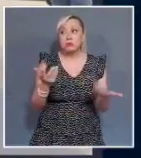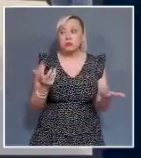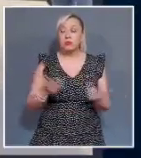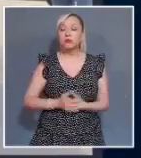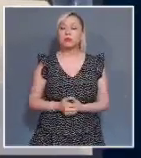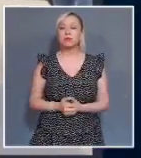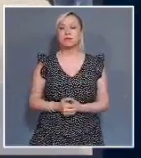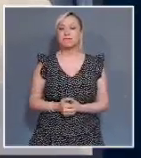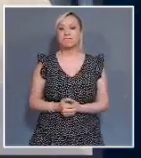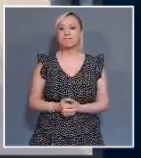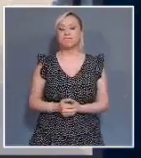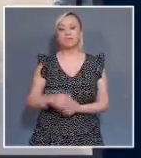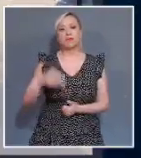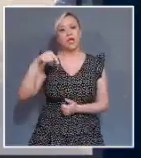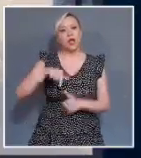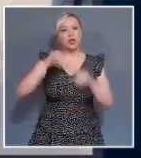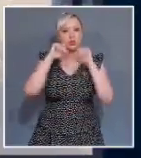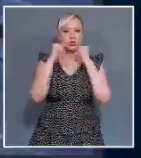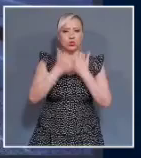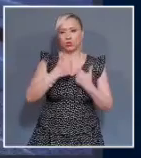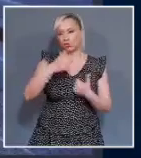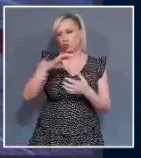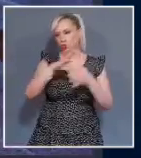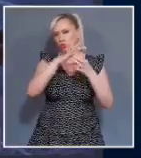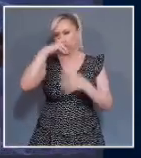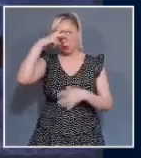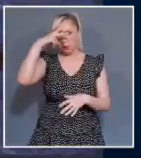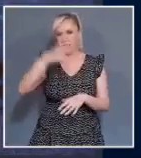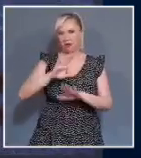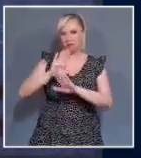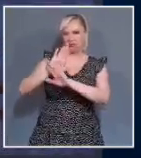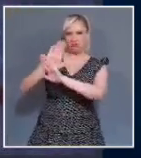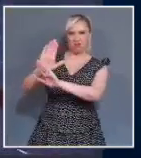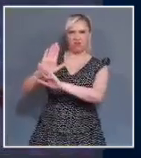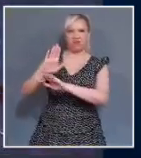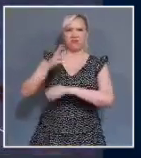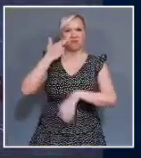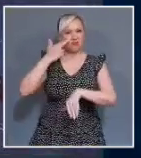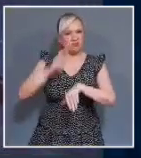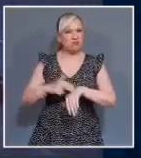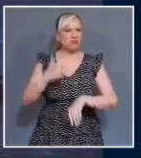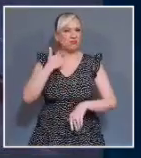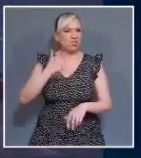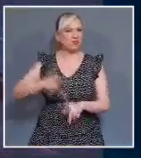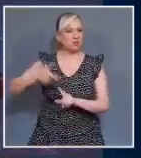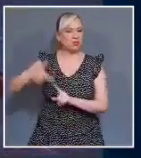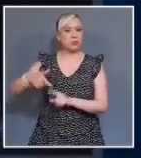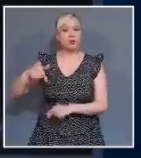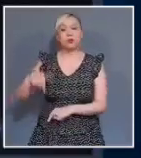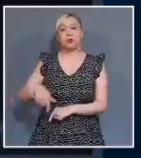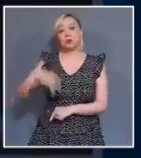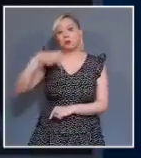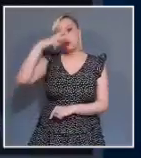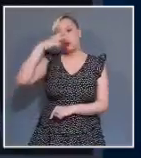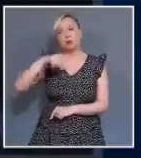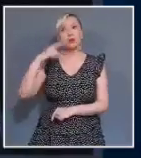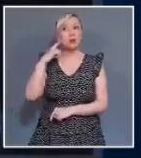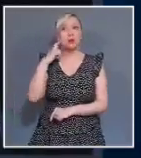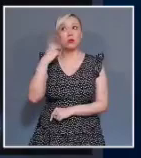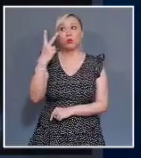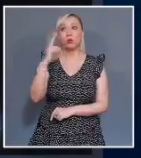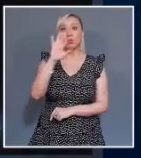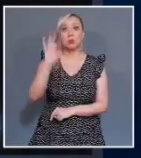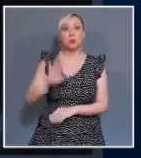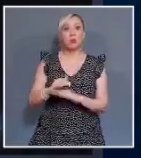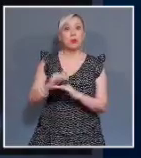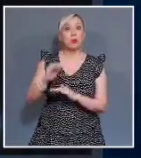la Delincuencia reveló que en el primer trimestre del año, los homicidios dolosos registraron un aumento del 2% con respecto